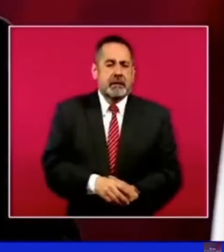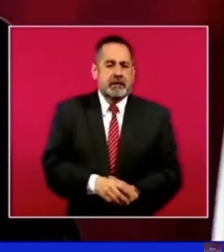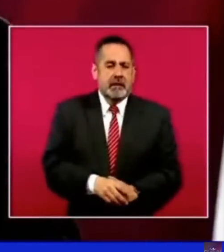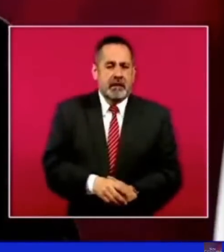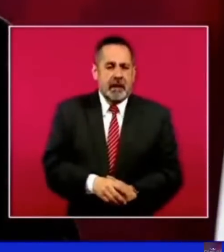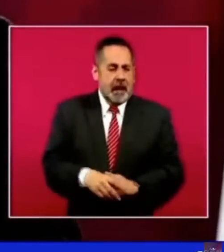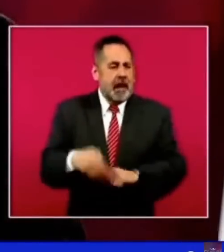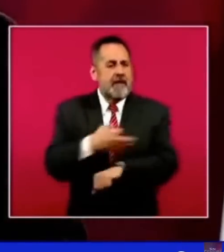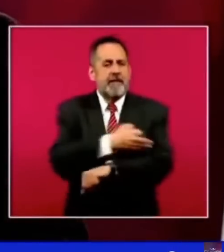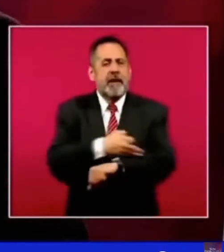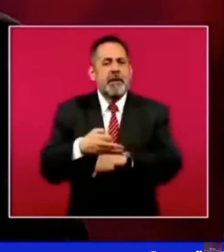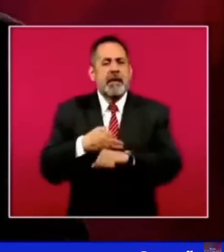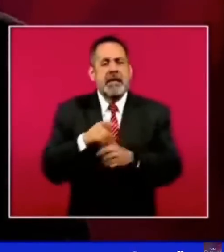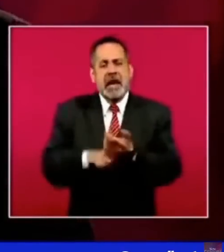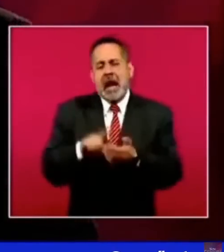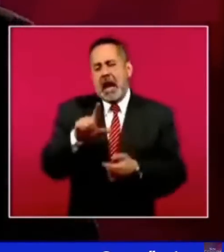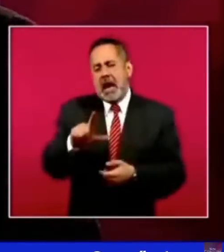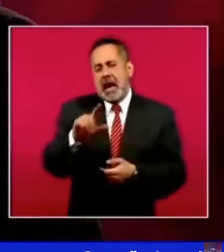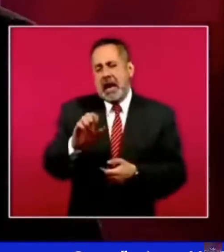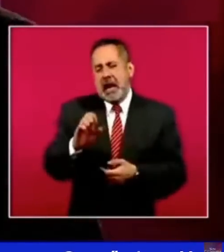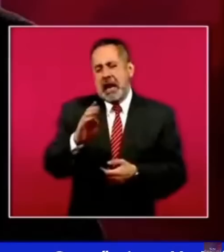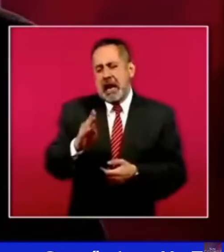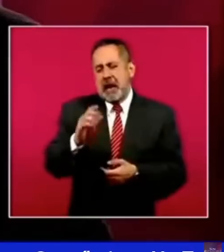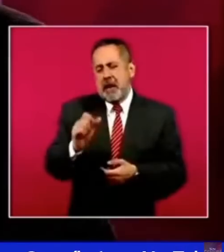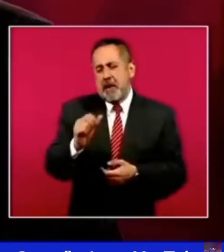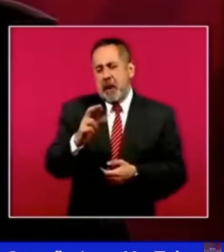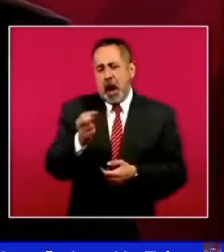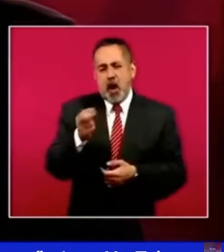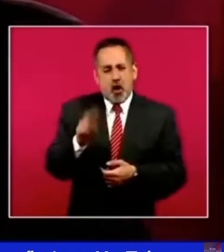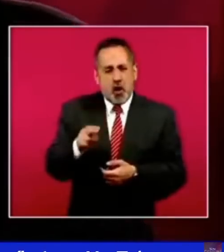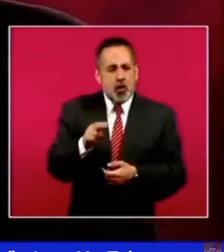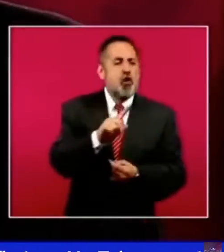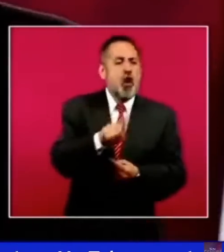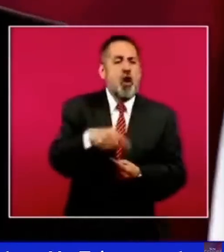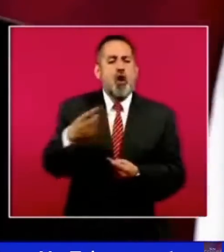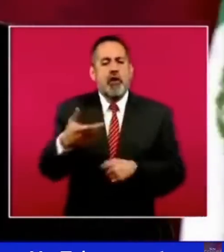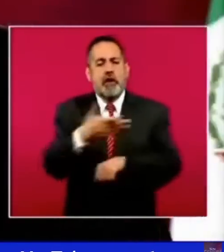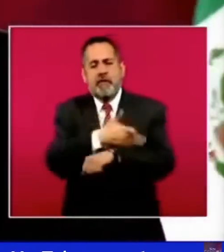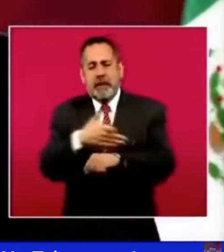la familia Levarón y 2 familias más.